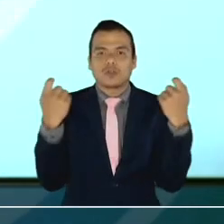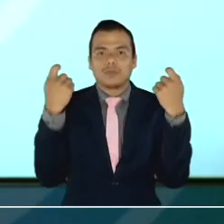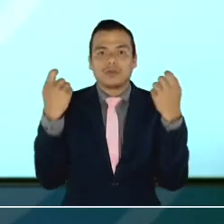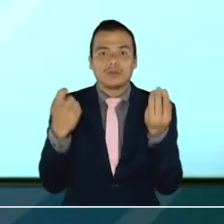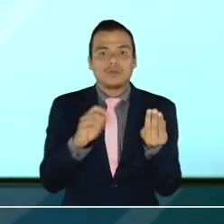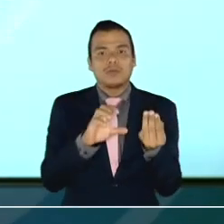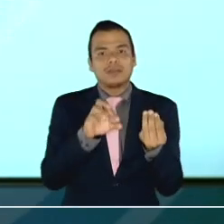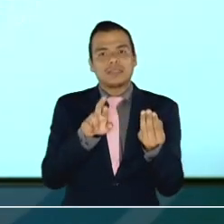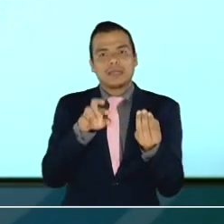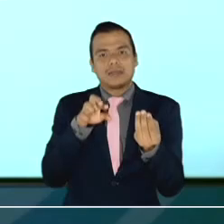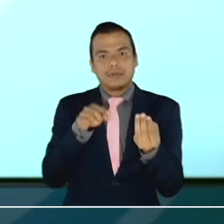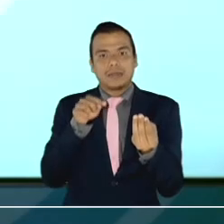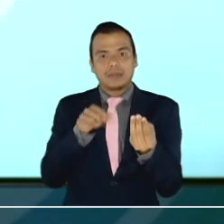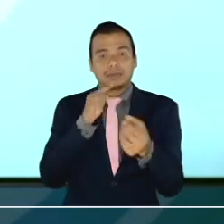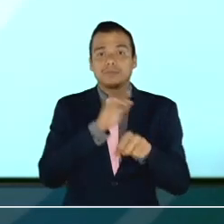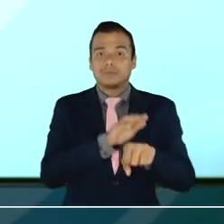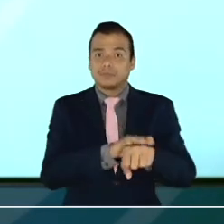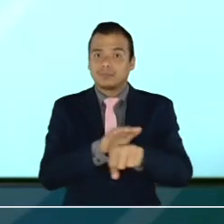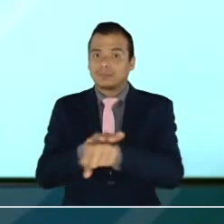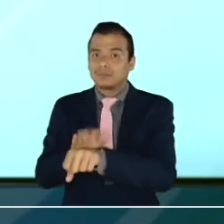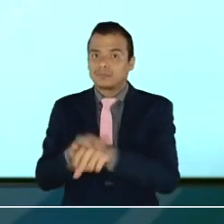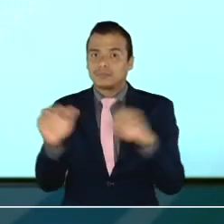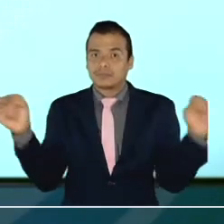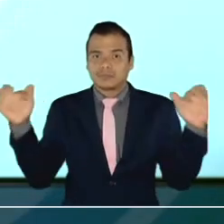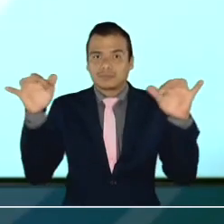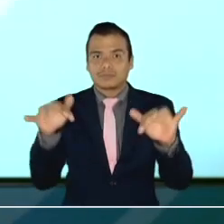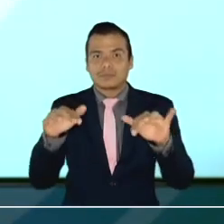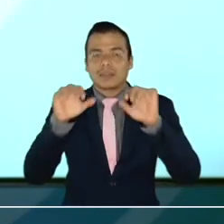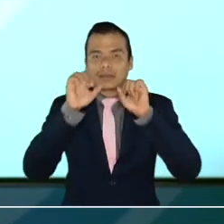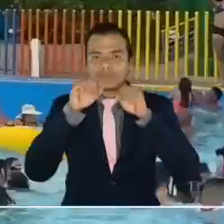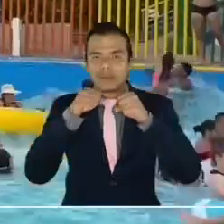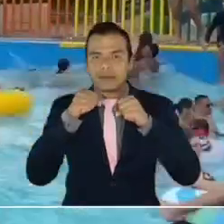te invita al Acuaparque de La Caña en la semana de receso escolar.